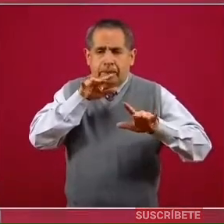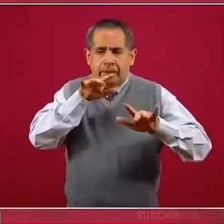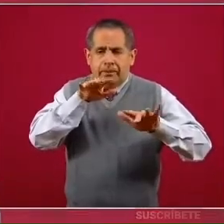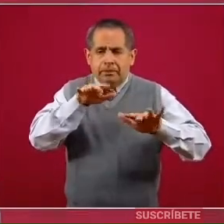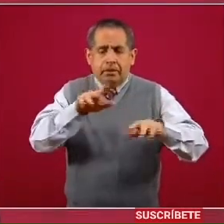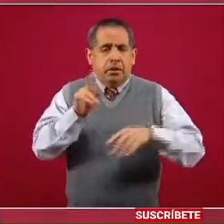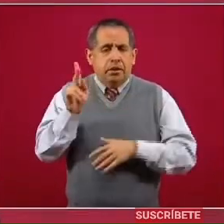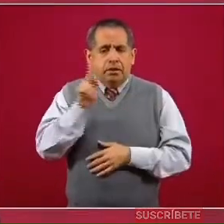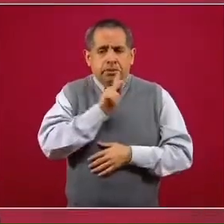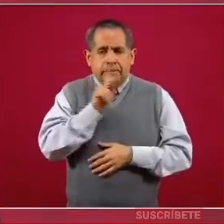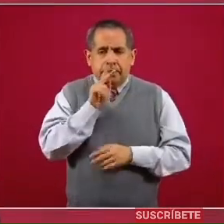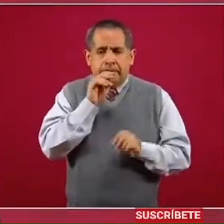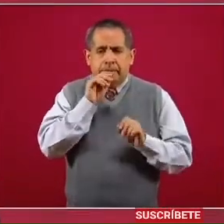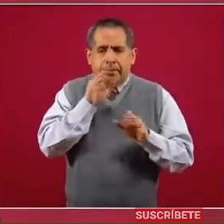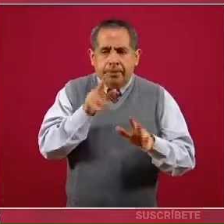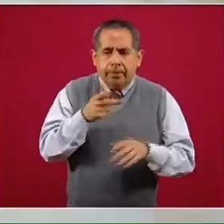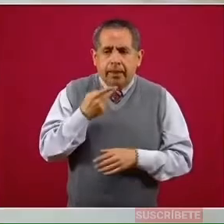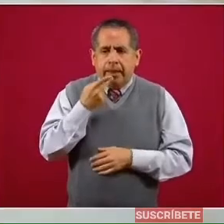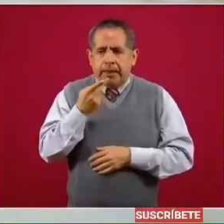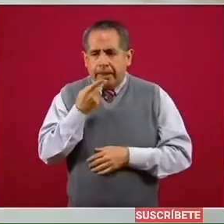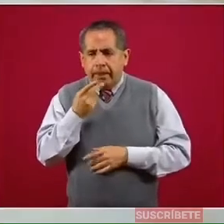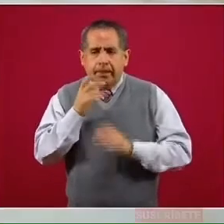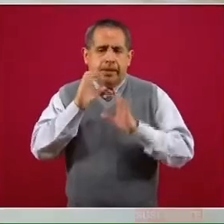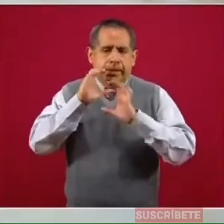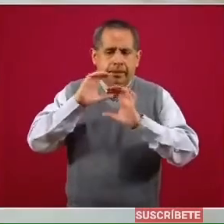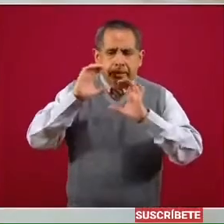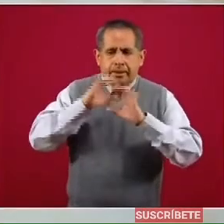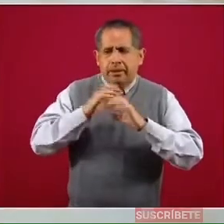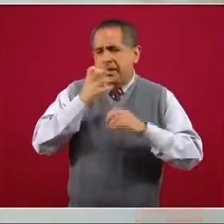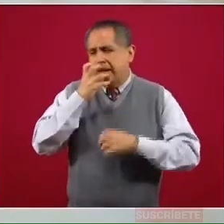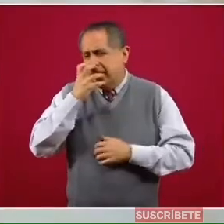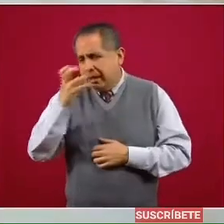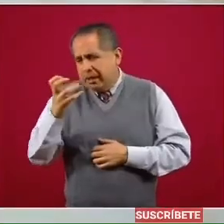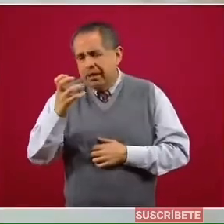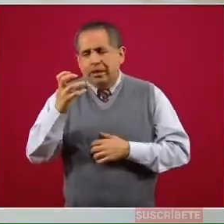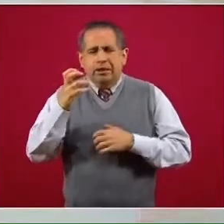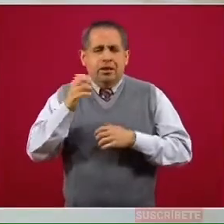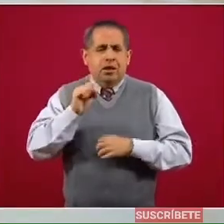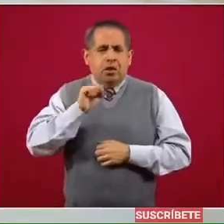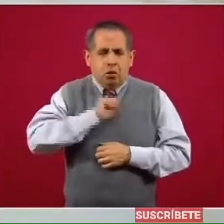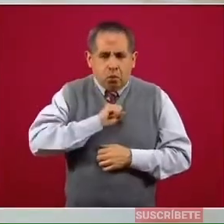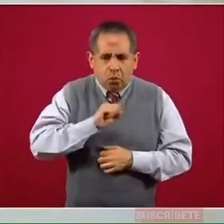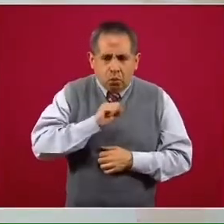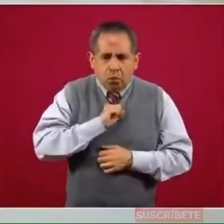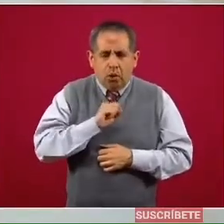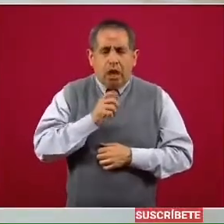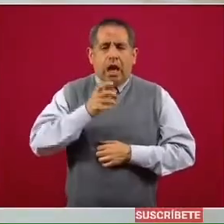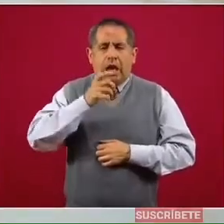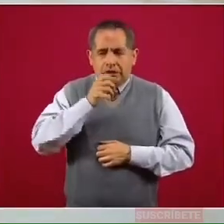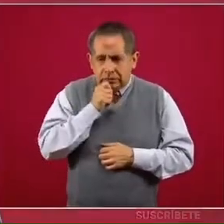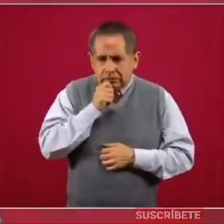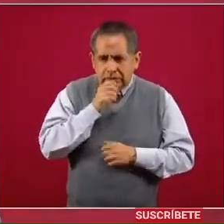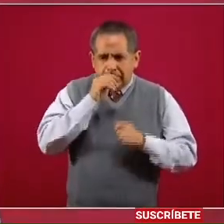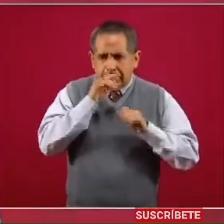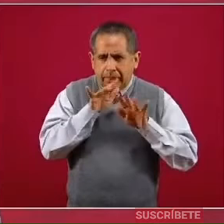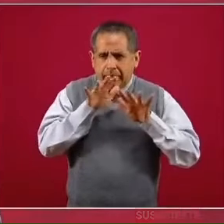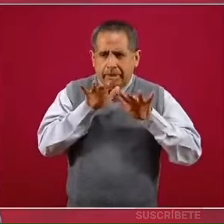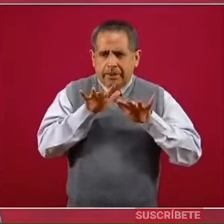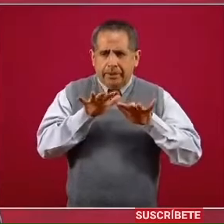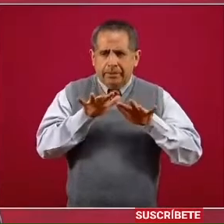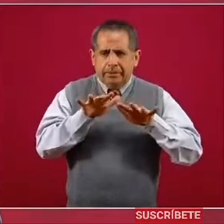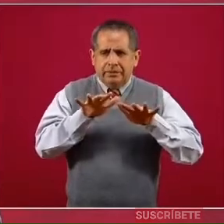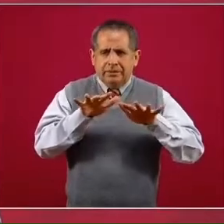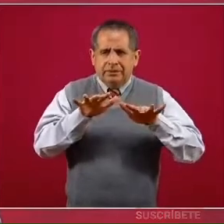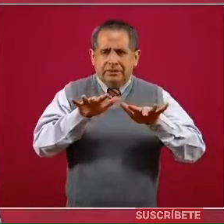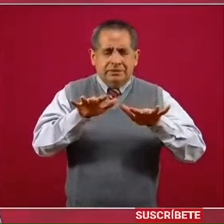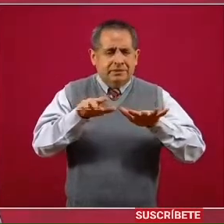de respirar, hablar, cantar, gritar, toser, estornudar. Y